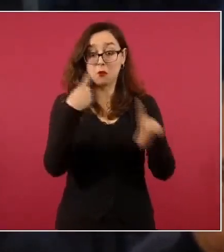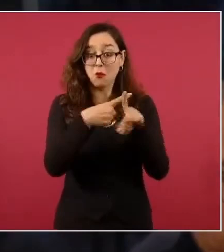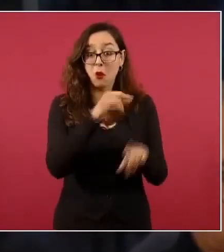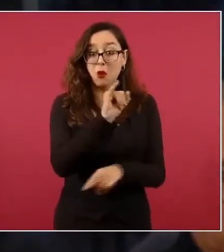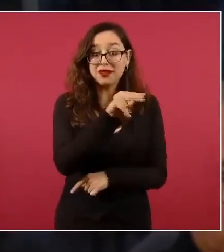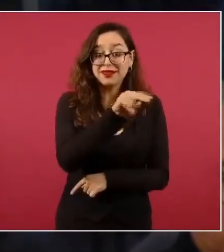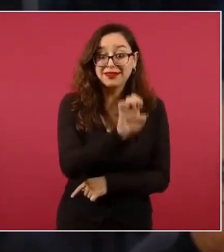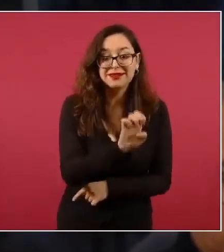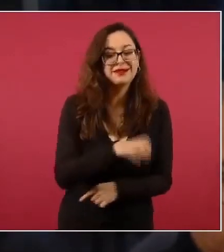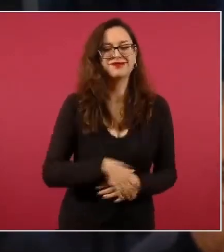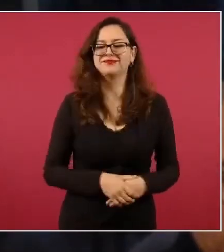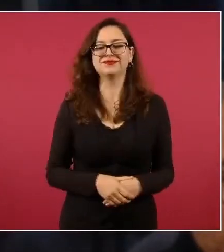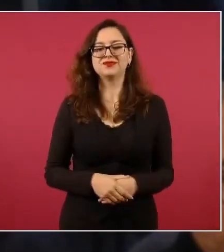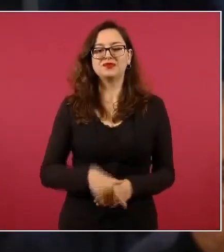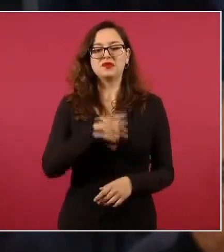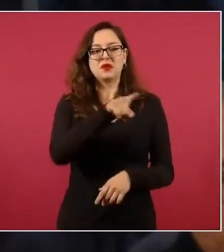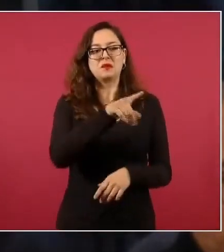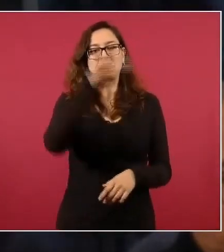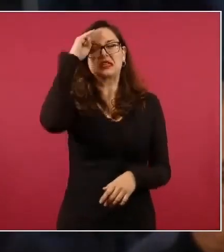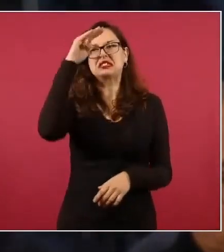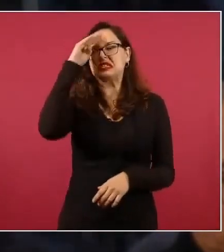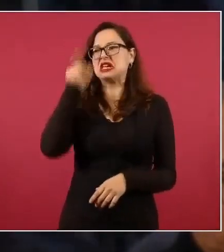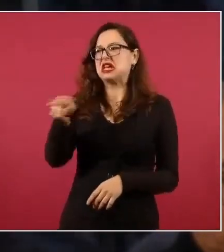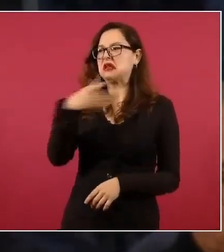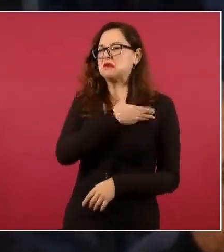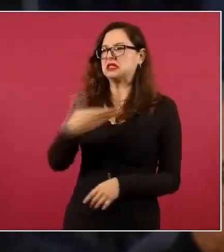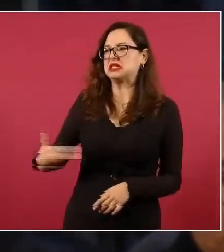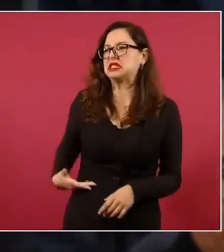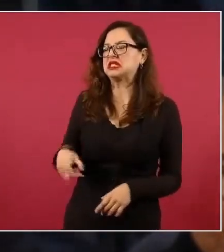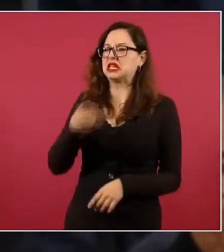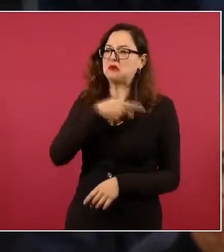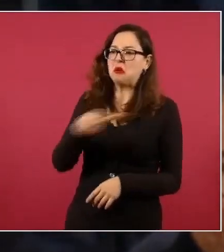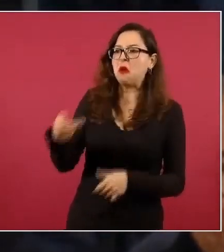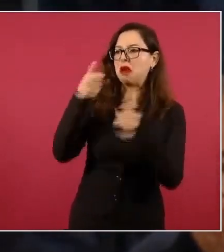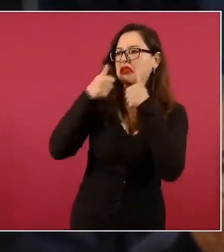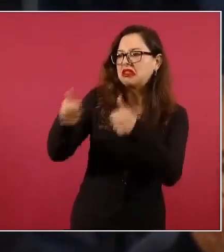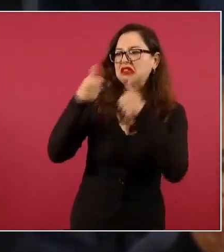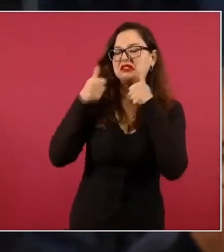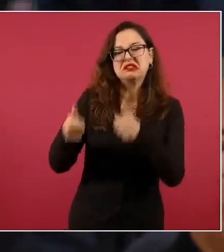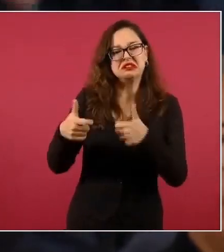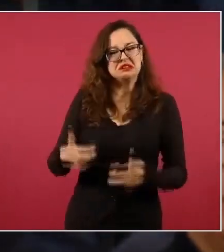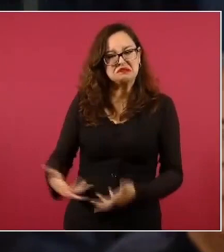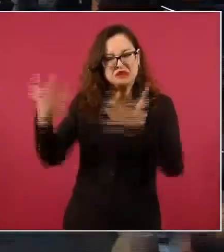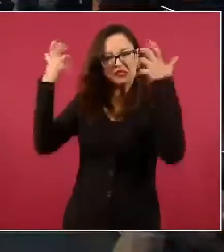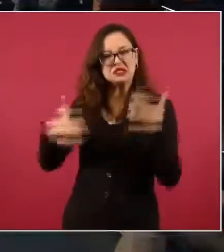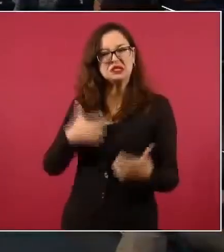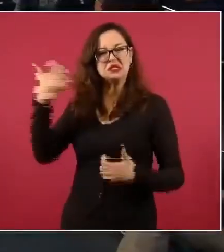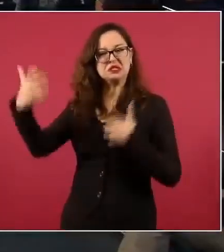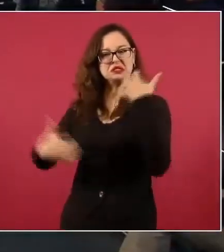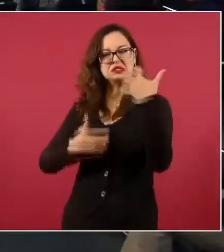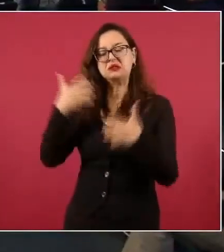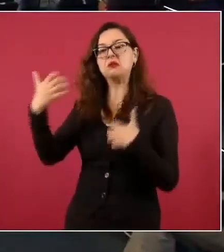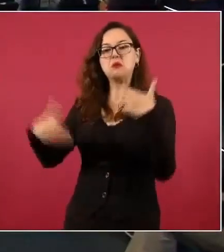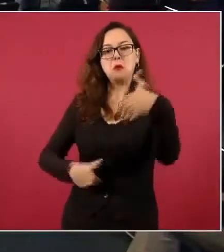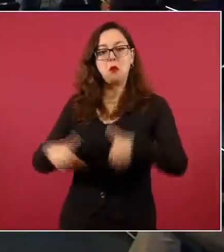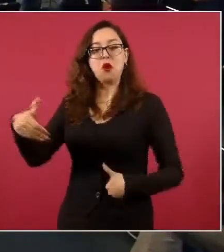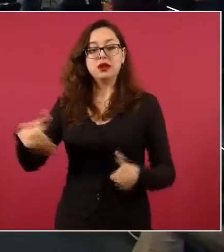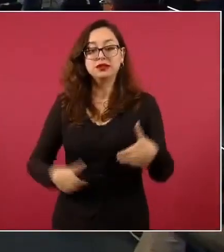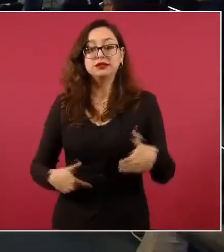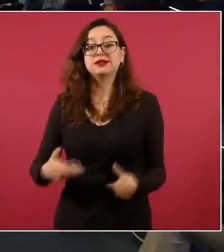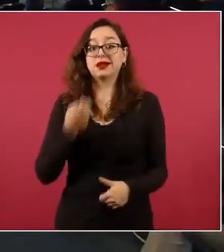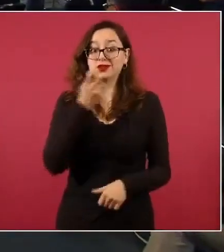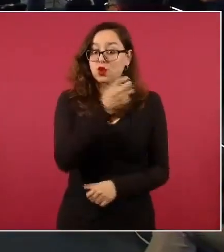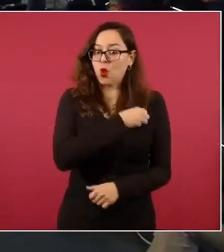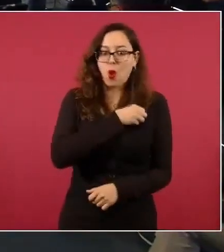supuestamente regalaba dinero a los pobres. Parte del racismo y el clasismo mostrado en la marcha es el odio hacia lo que su gobierno